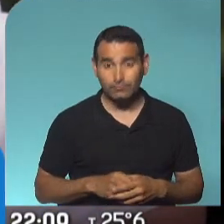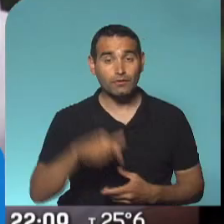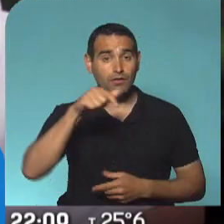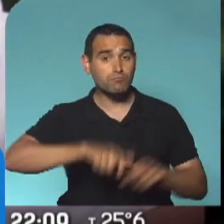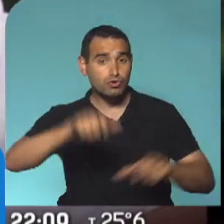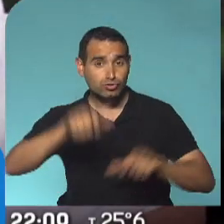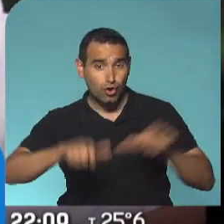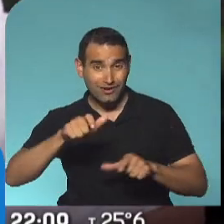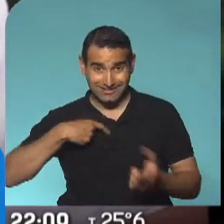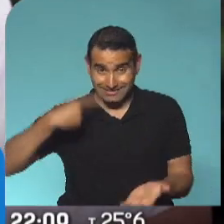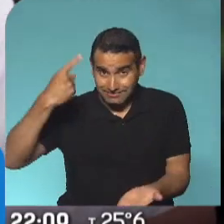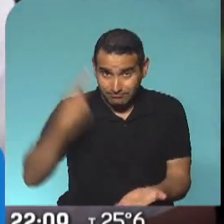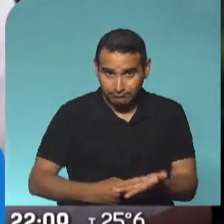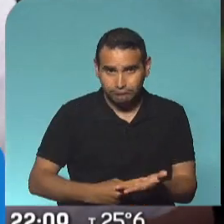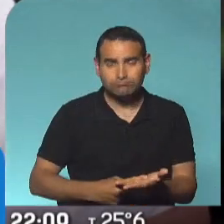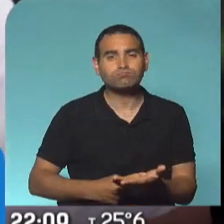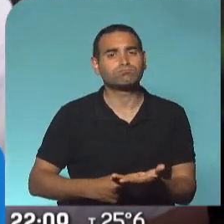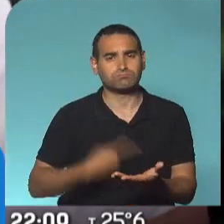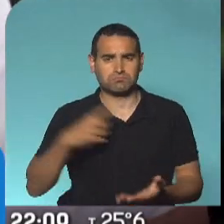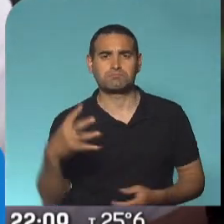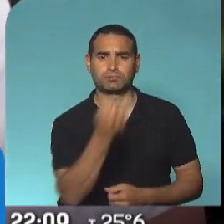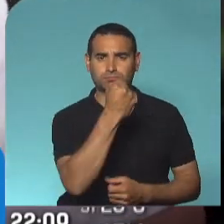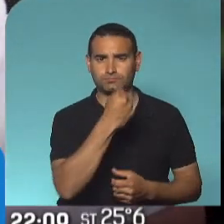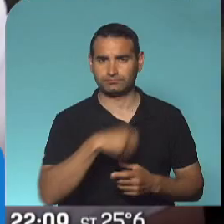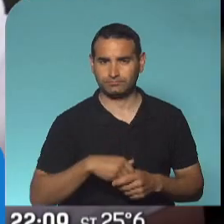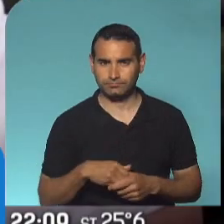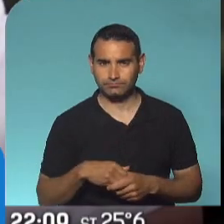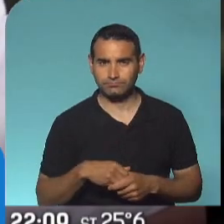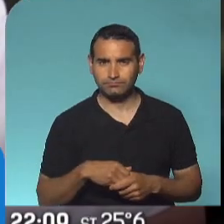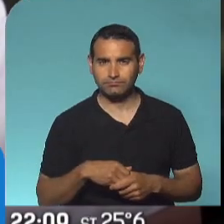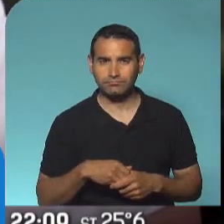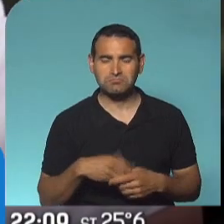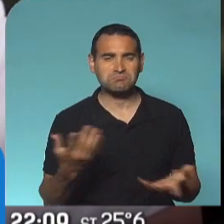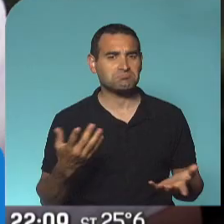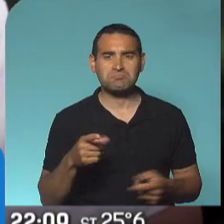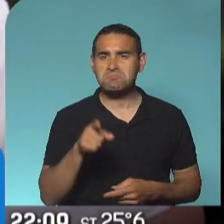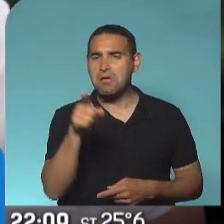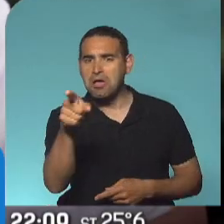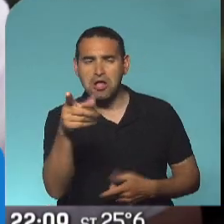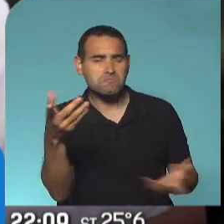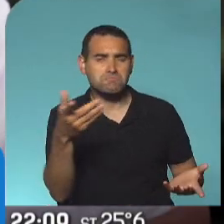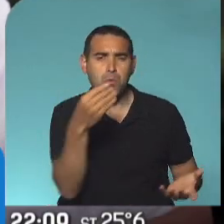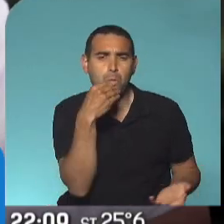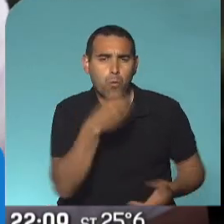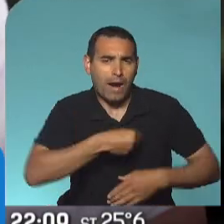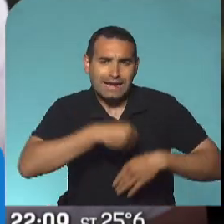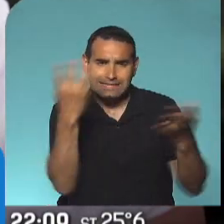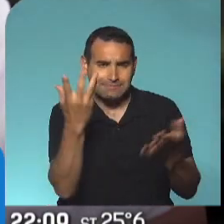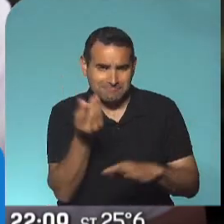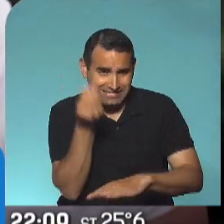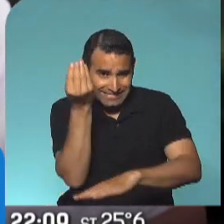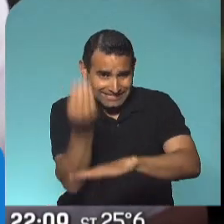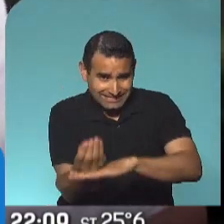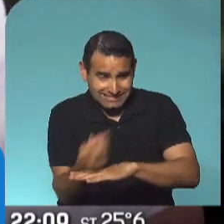pueblo decide algo, lo consigue, y sea él o cualquier otro presidente